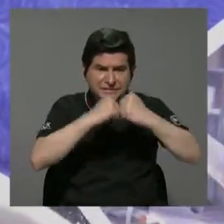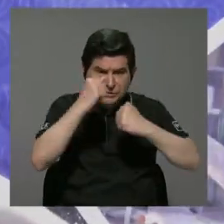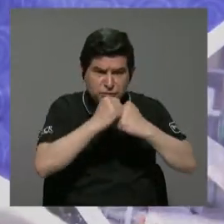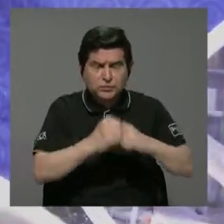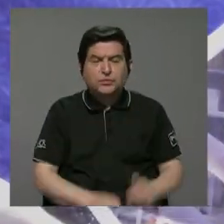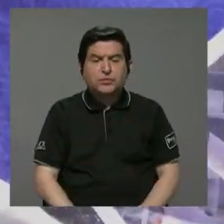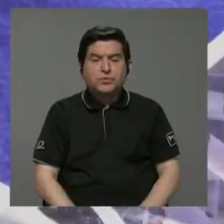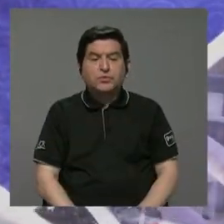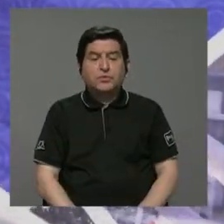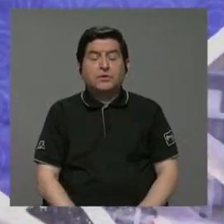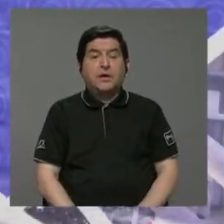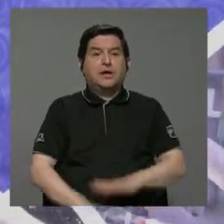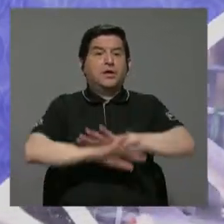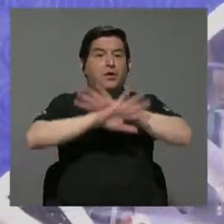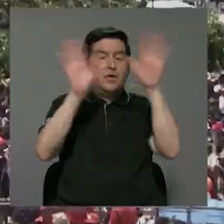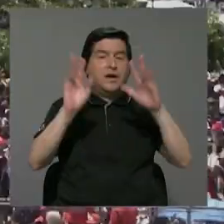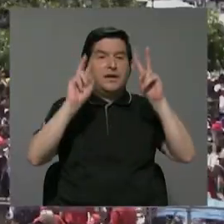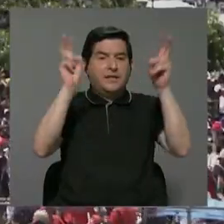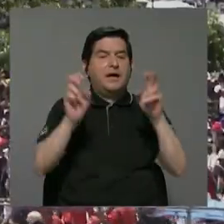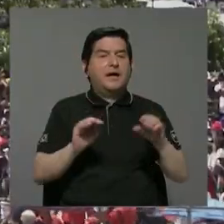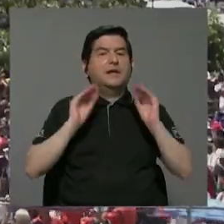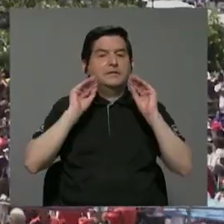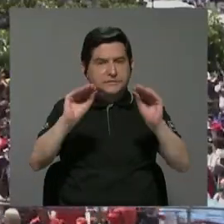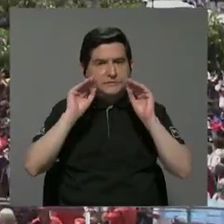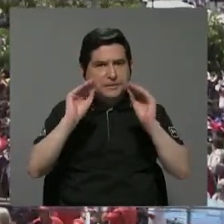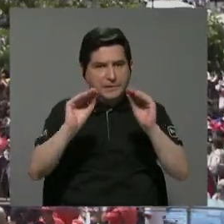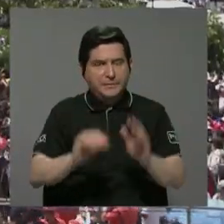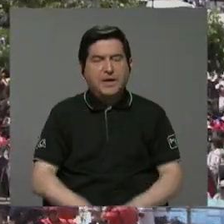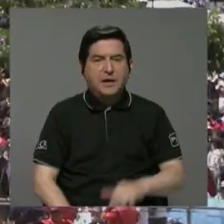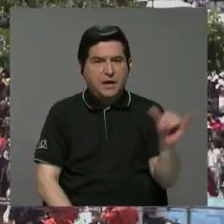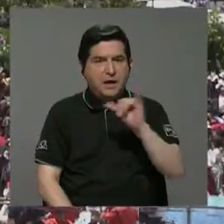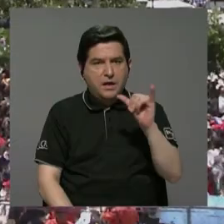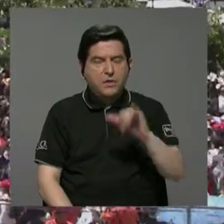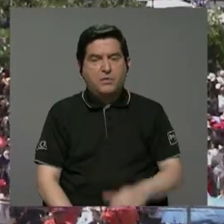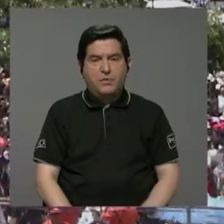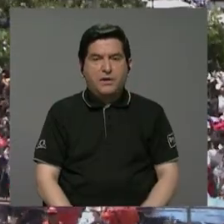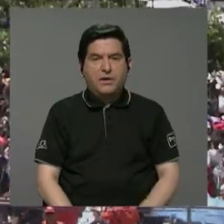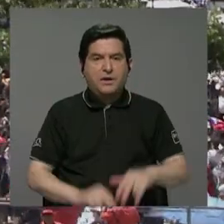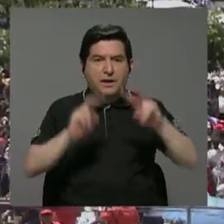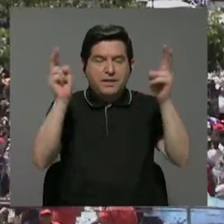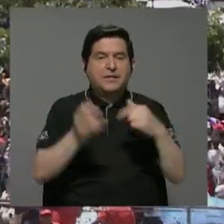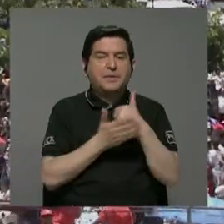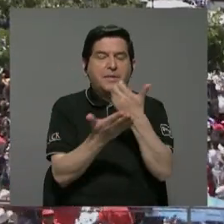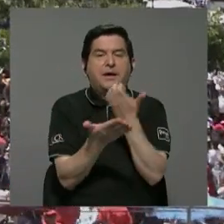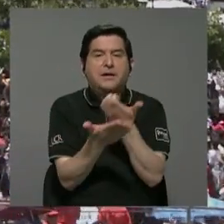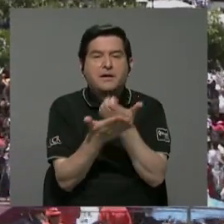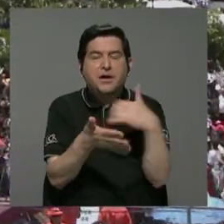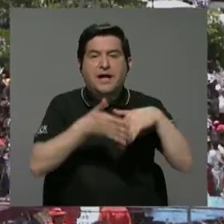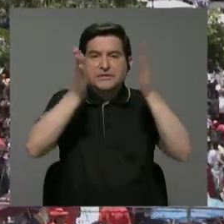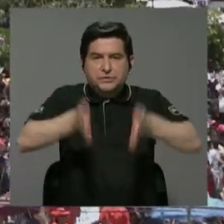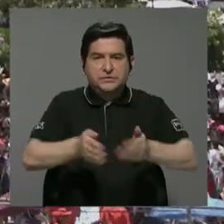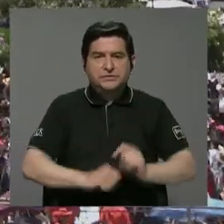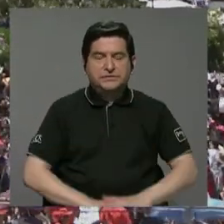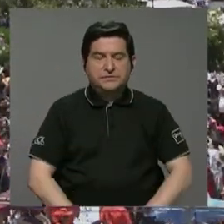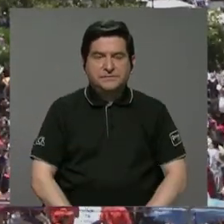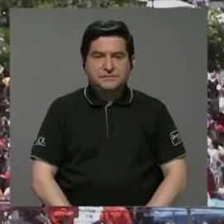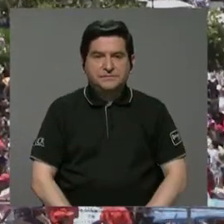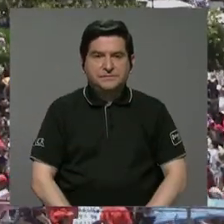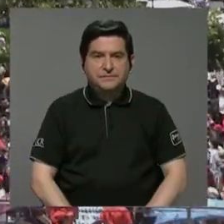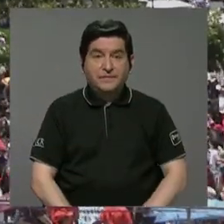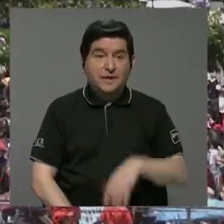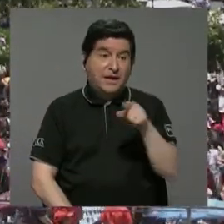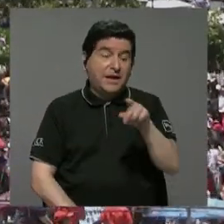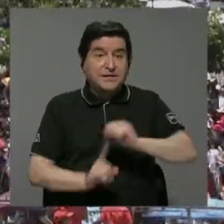pues claramente el tema de la educación. Y también cabe recalcar el tema de las becas, ¿verdad? Que es